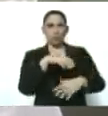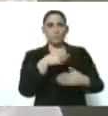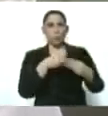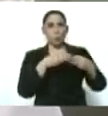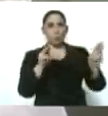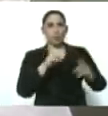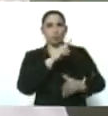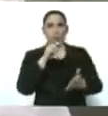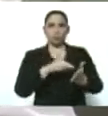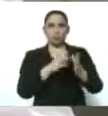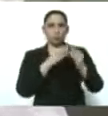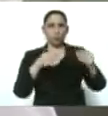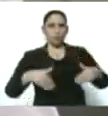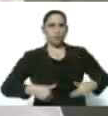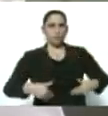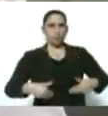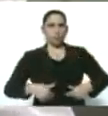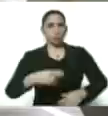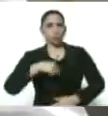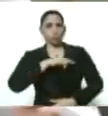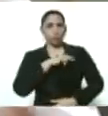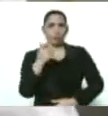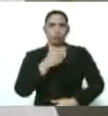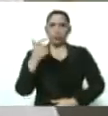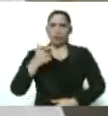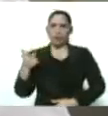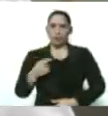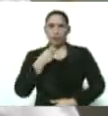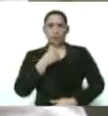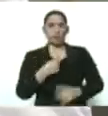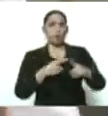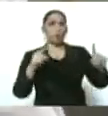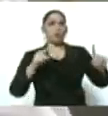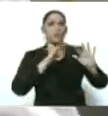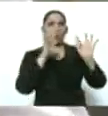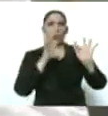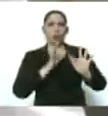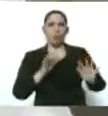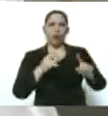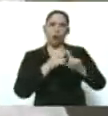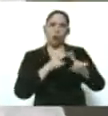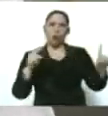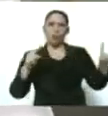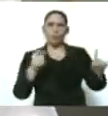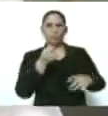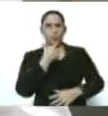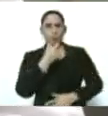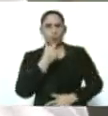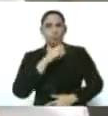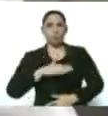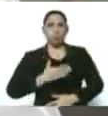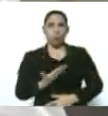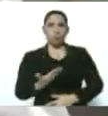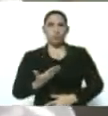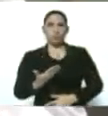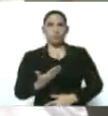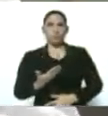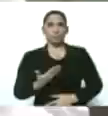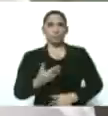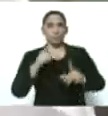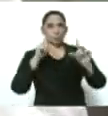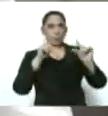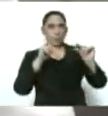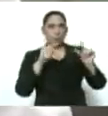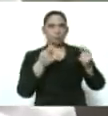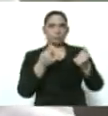estos esfuerzos, ¿no? Y estamos buscando, le decía, otras alternativas, otros medicamentos medicamentos que pueden ser de bajo costo y